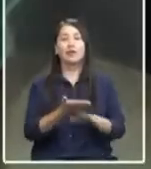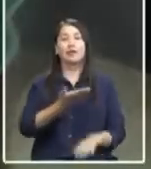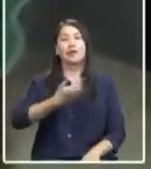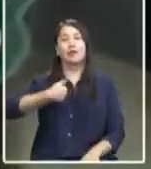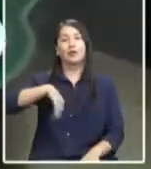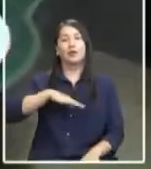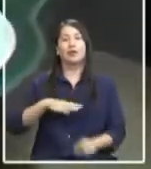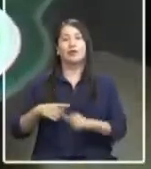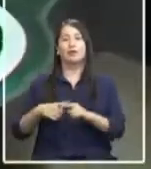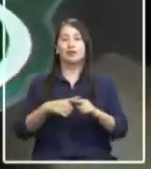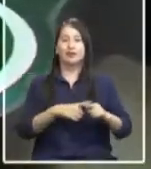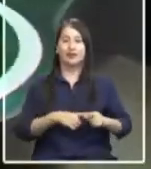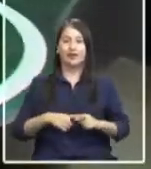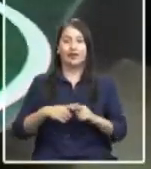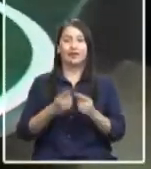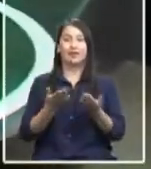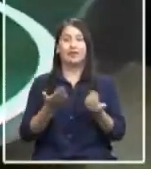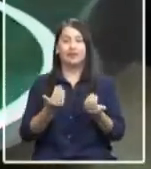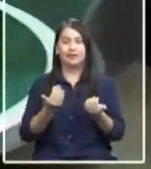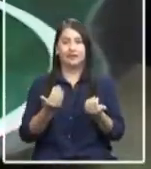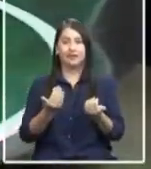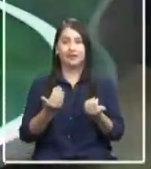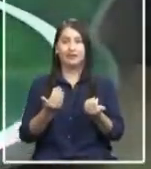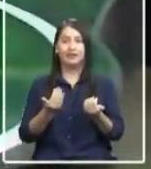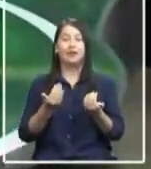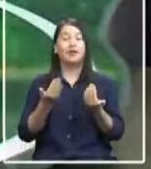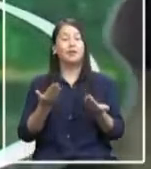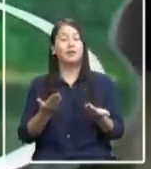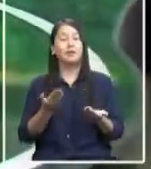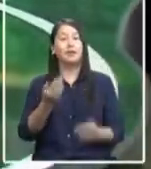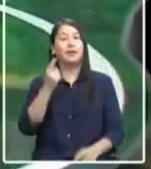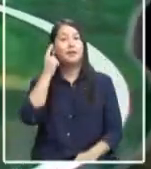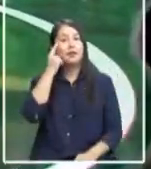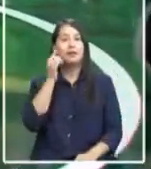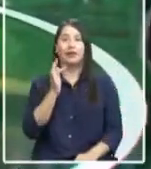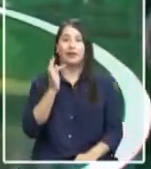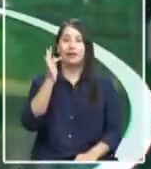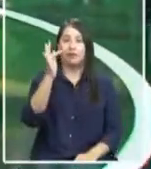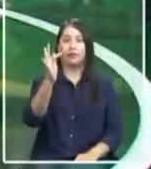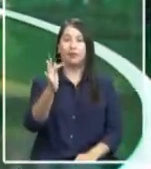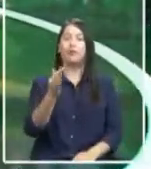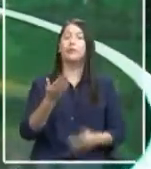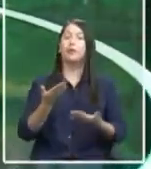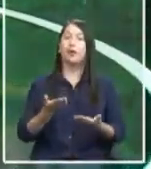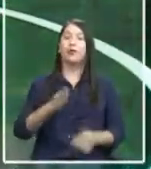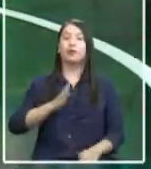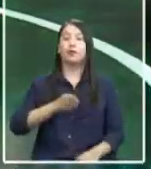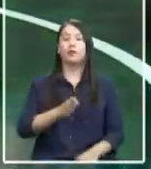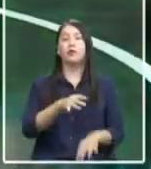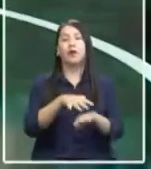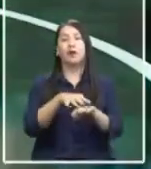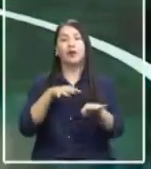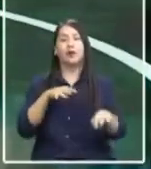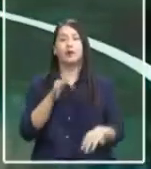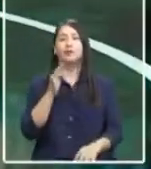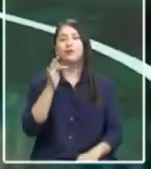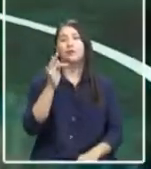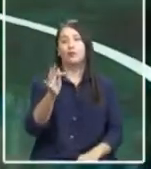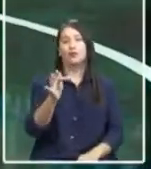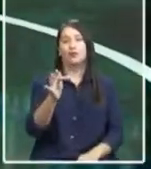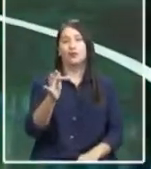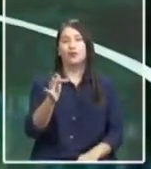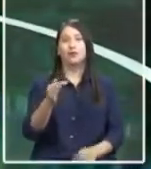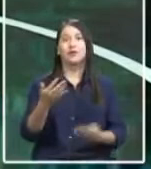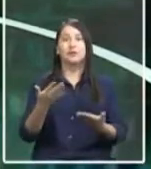sociedad necesita de cara a el futuro. Vamos a continuar con este Congreso Futuro, ya cuando